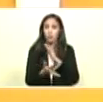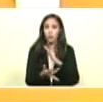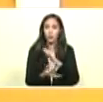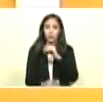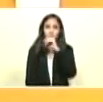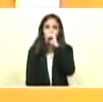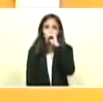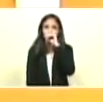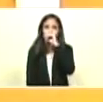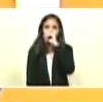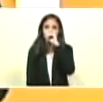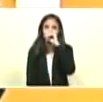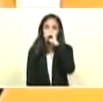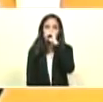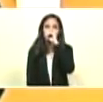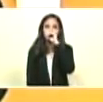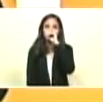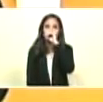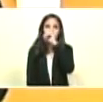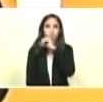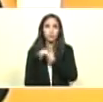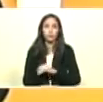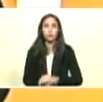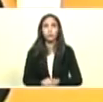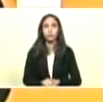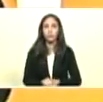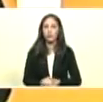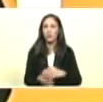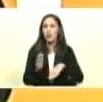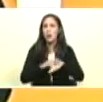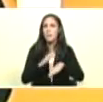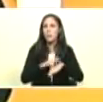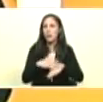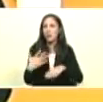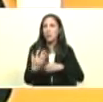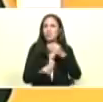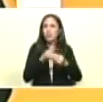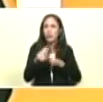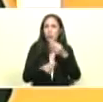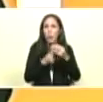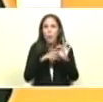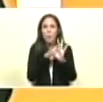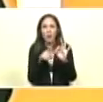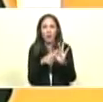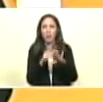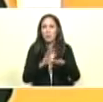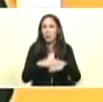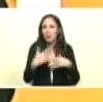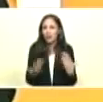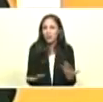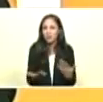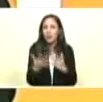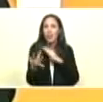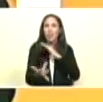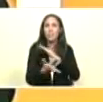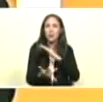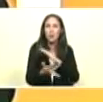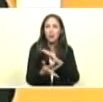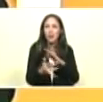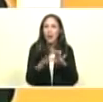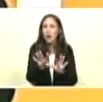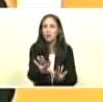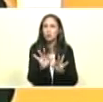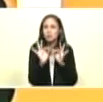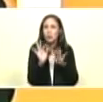más altos estándares. ¿Por qué elegimos la tecnología NEM? Porque es la